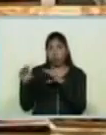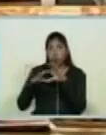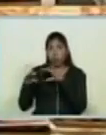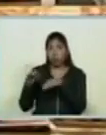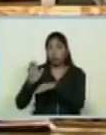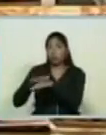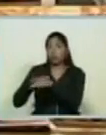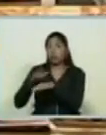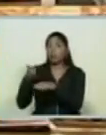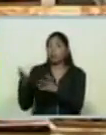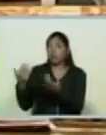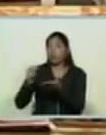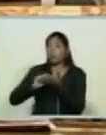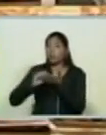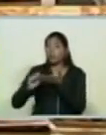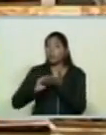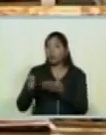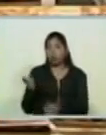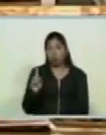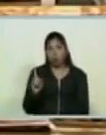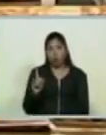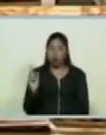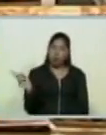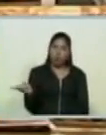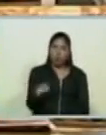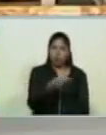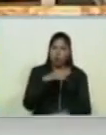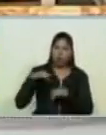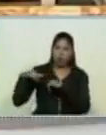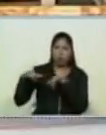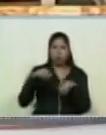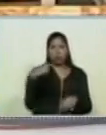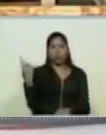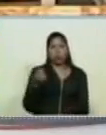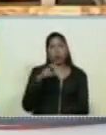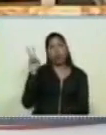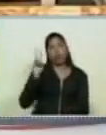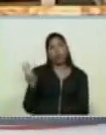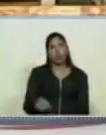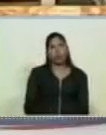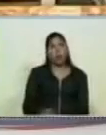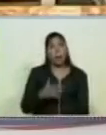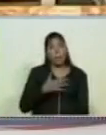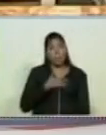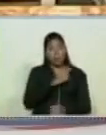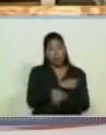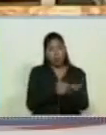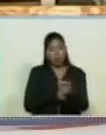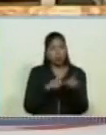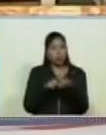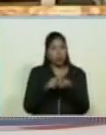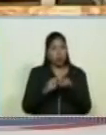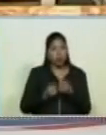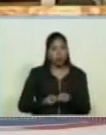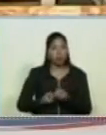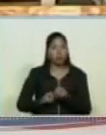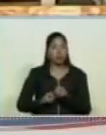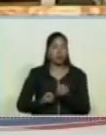estoy aquí por ustedes. Y mi fuerza es la fuerza de ustedes,